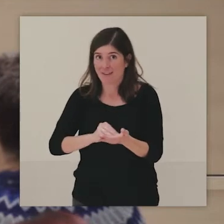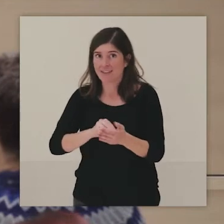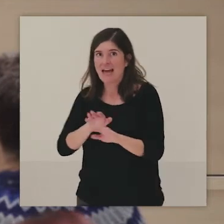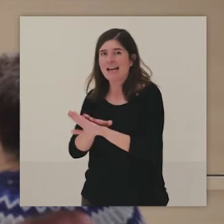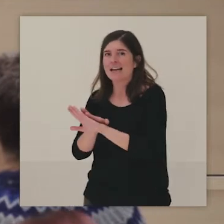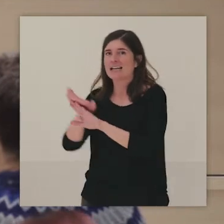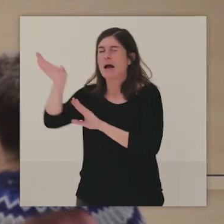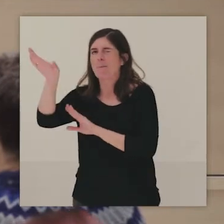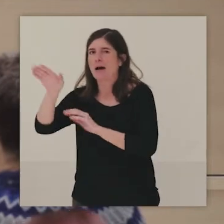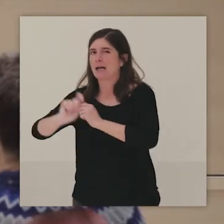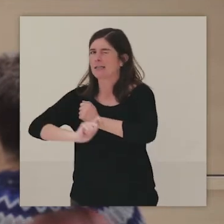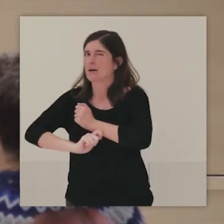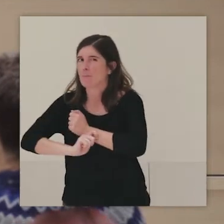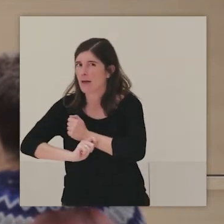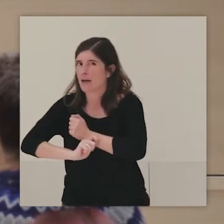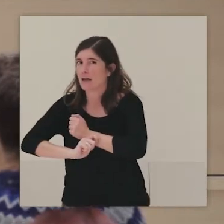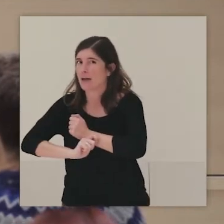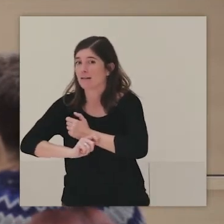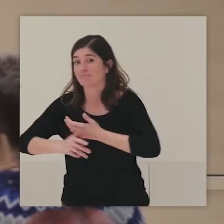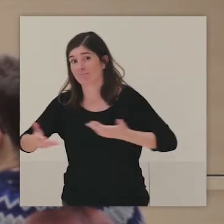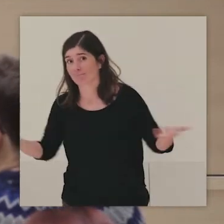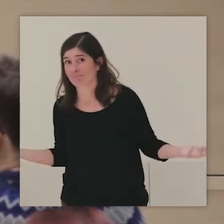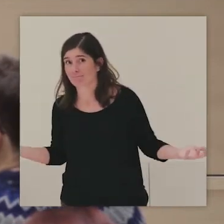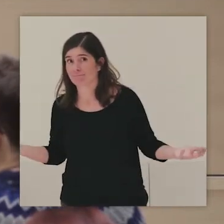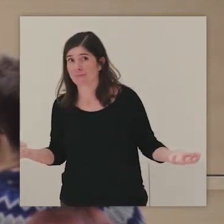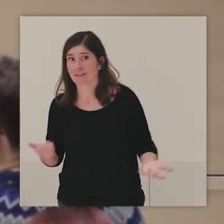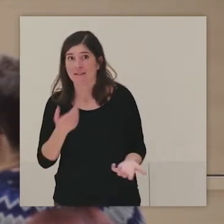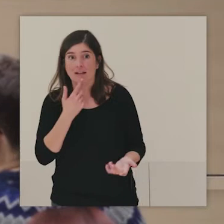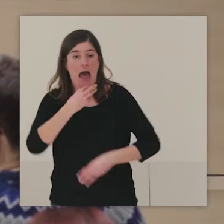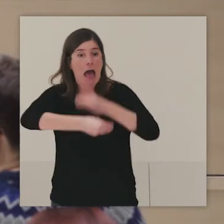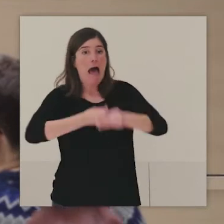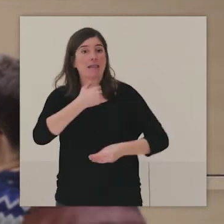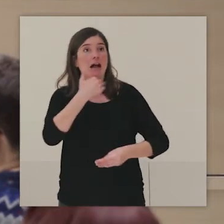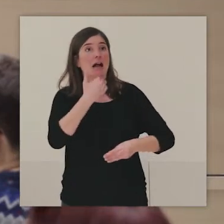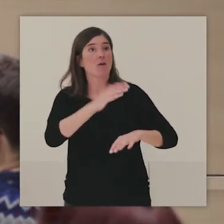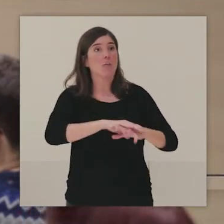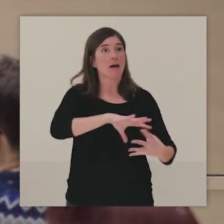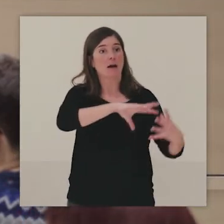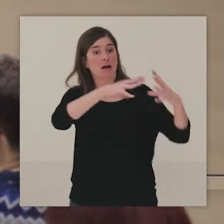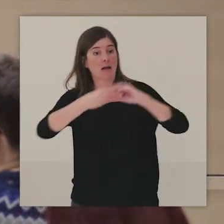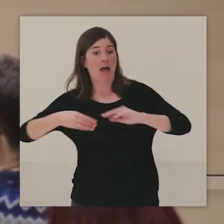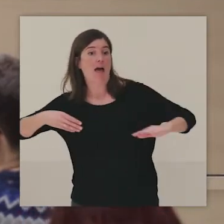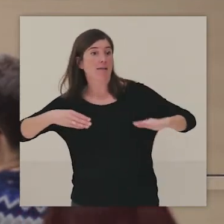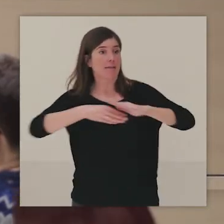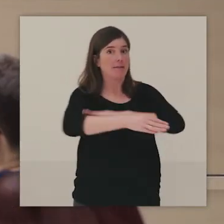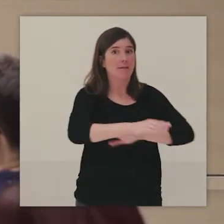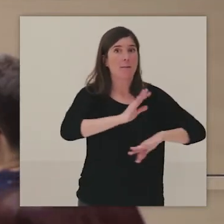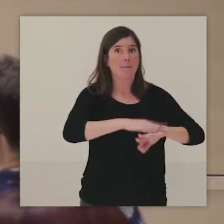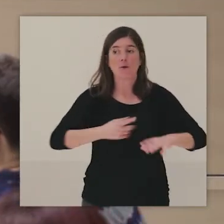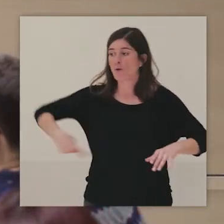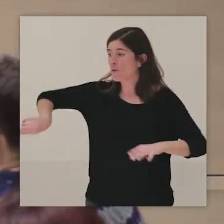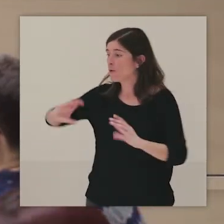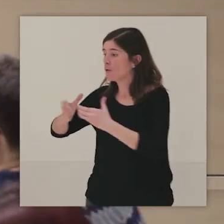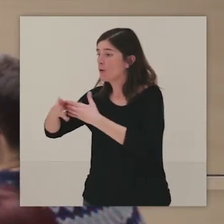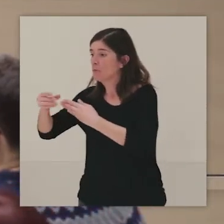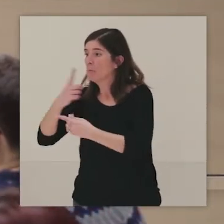rampa-trampa. Es decir, de que de repente, claro, sí, luego está el efecto rampa-tobogán, que ese también es interesante.